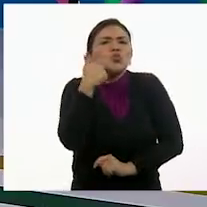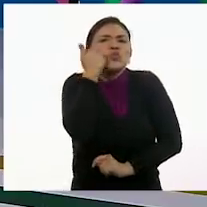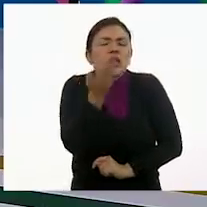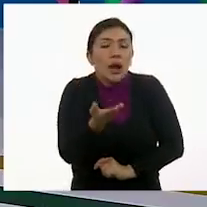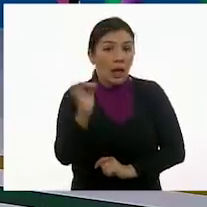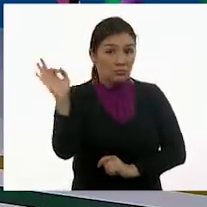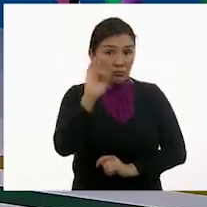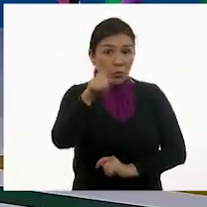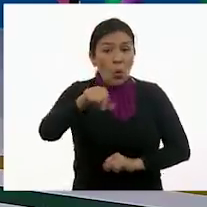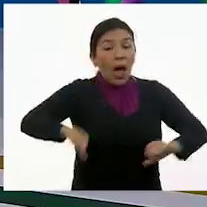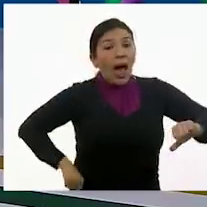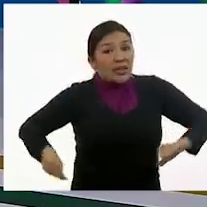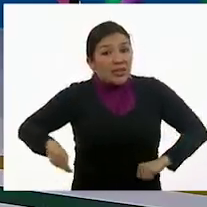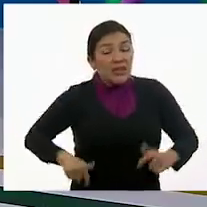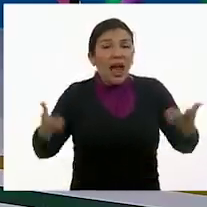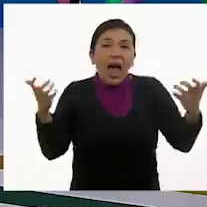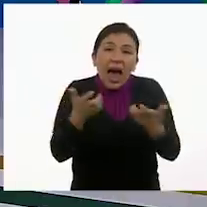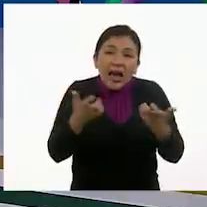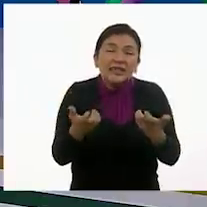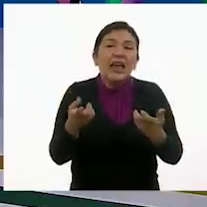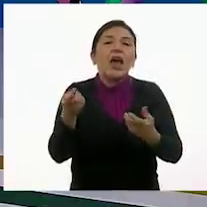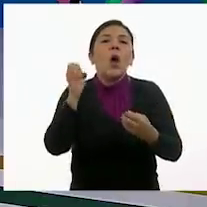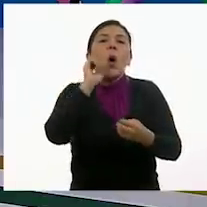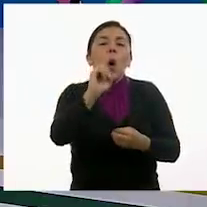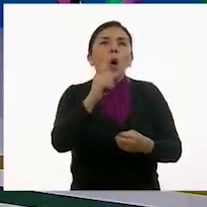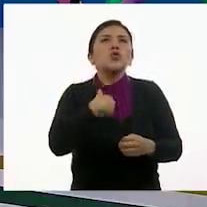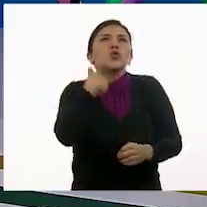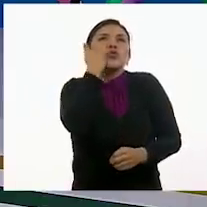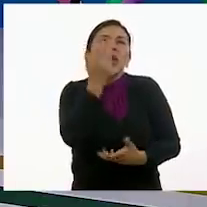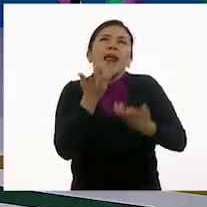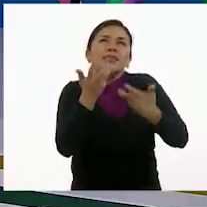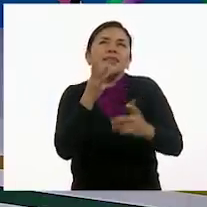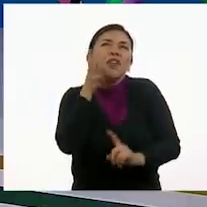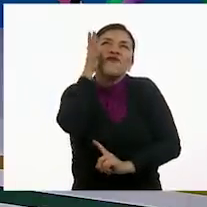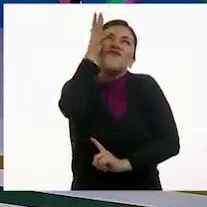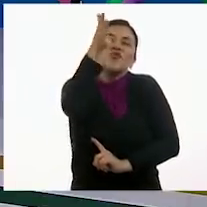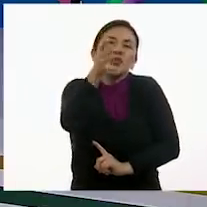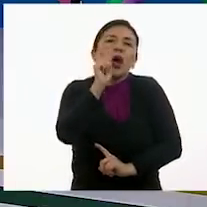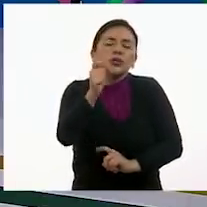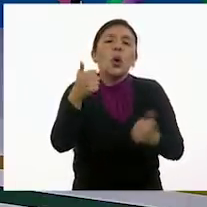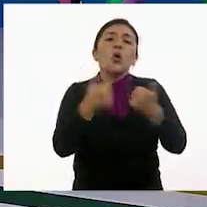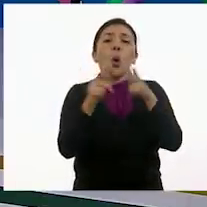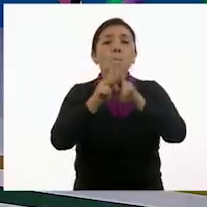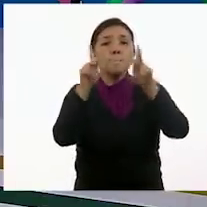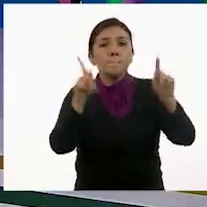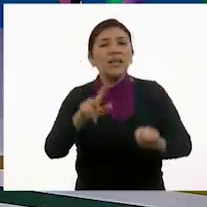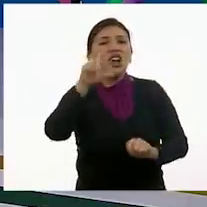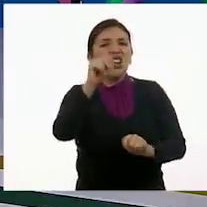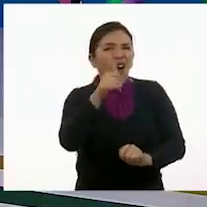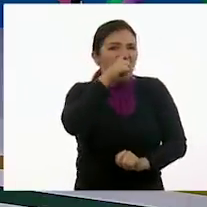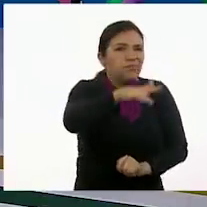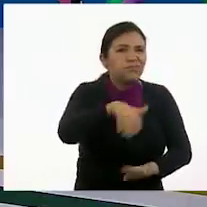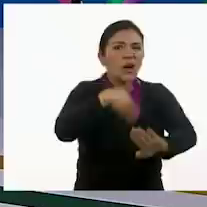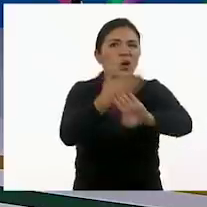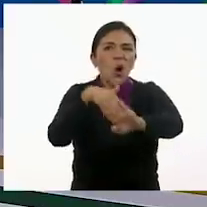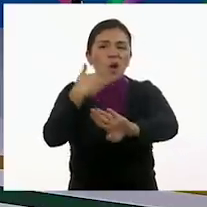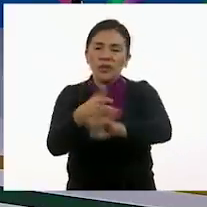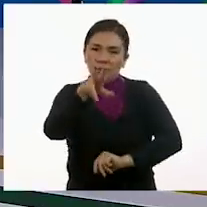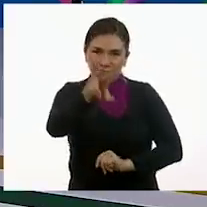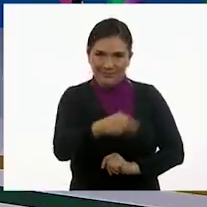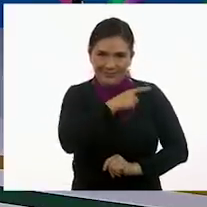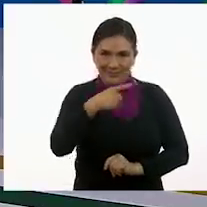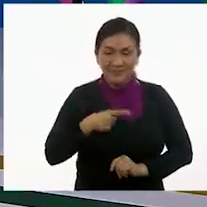cuando nuestras actividades y, o los objetivos que tengamos sean pacíficos y que no dañemos a otros. Y pues